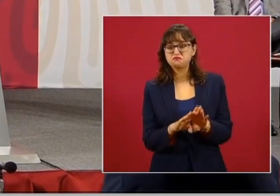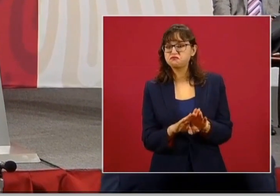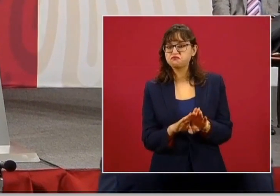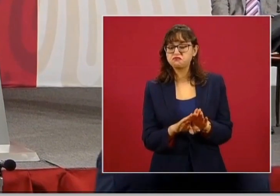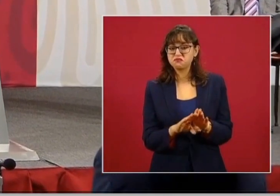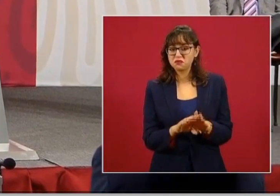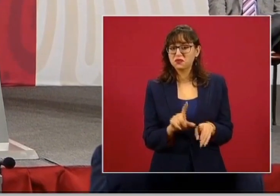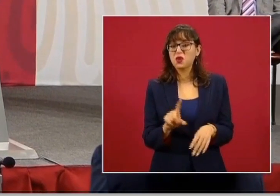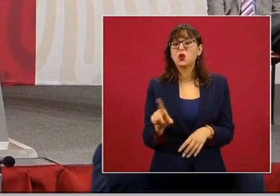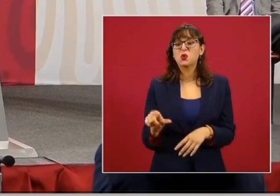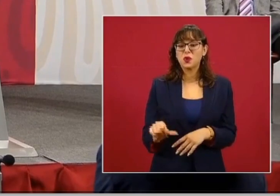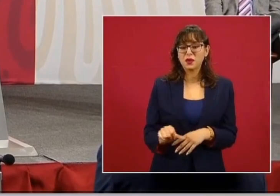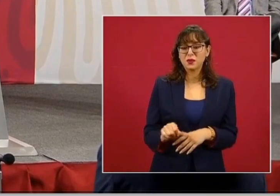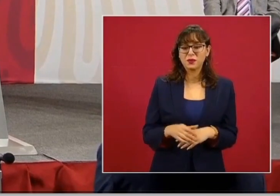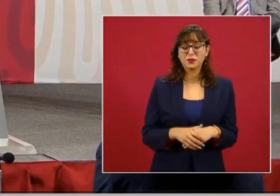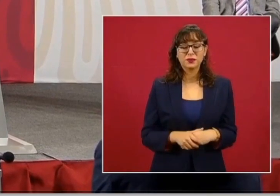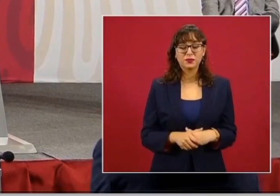grandes cambios.